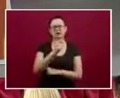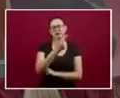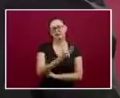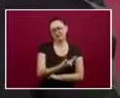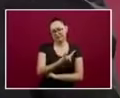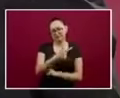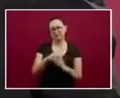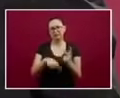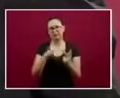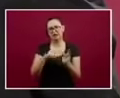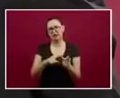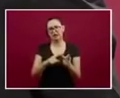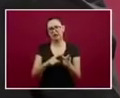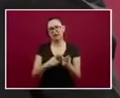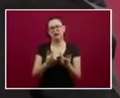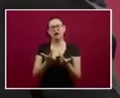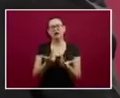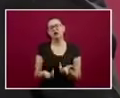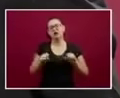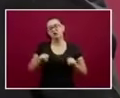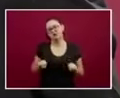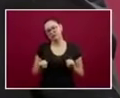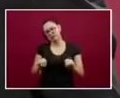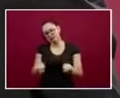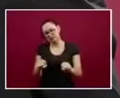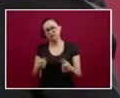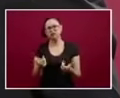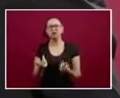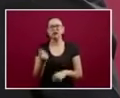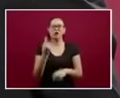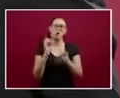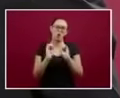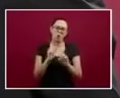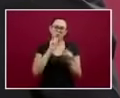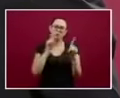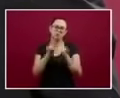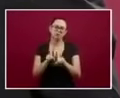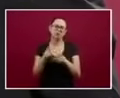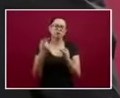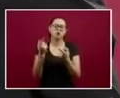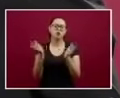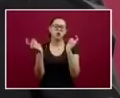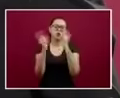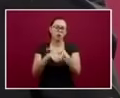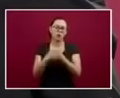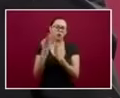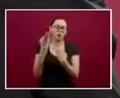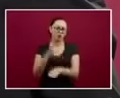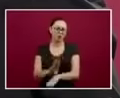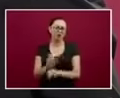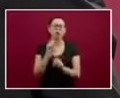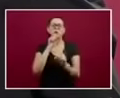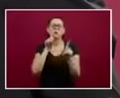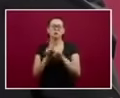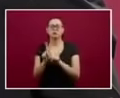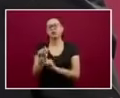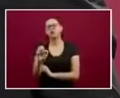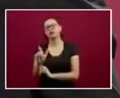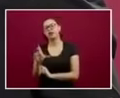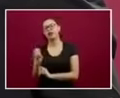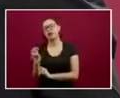una propiedad donde vivieras. Obviamente, si es refugio, sí tienes un